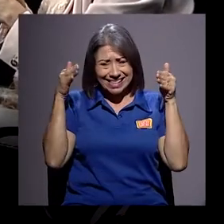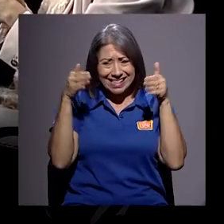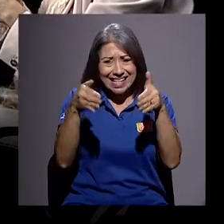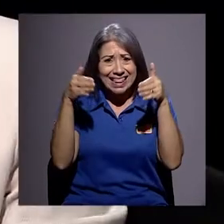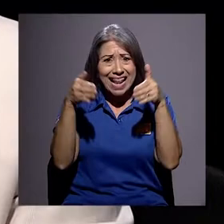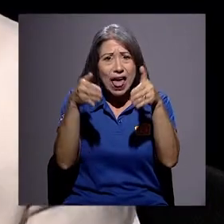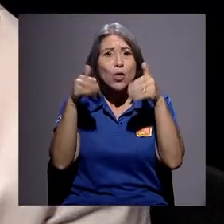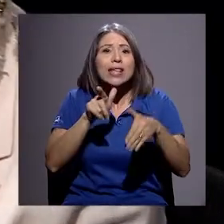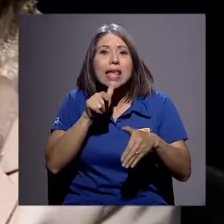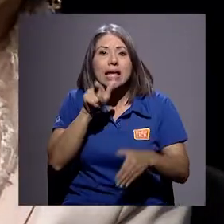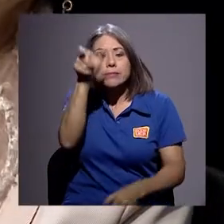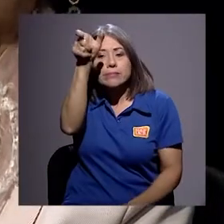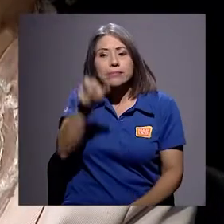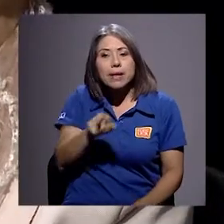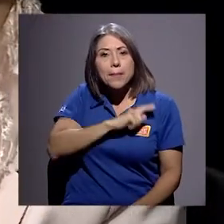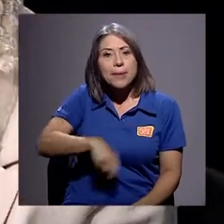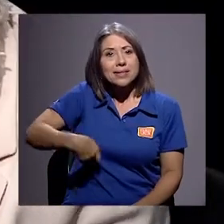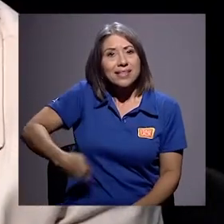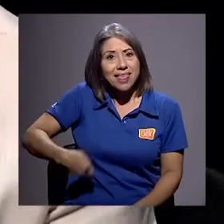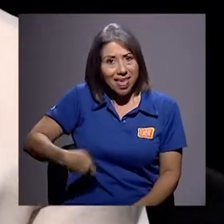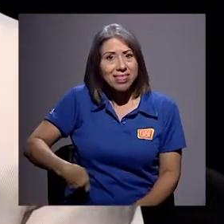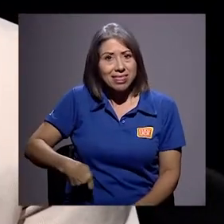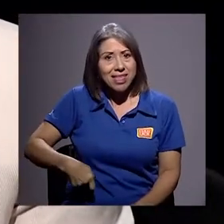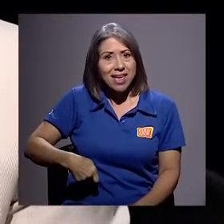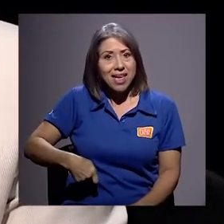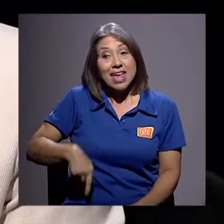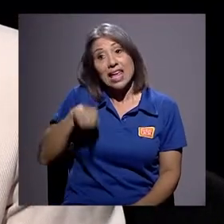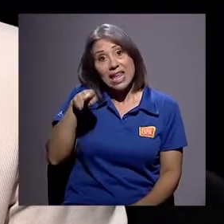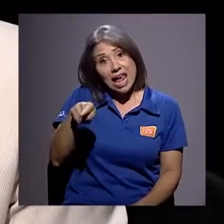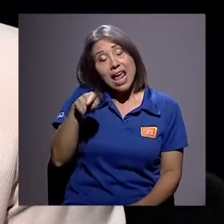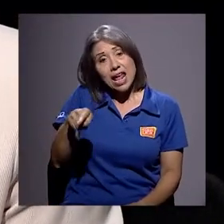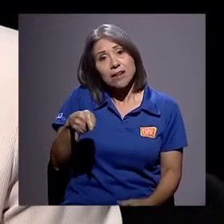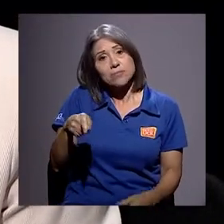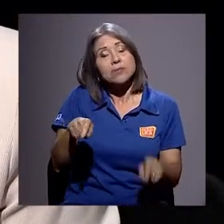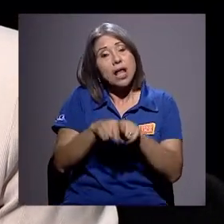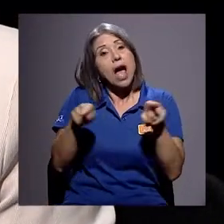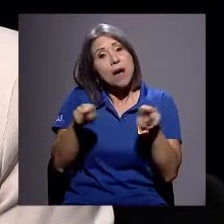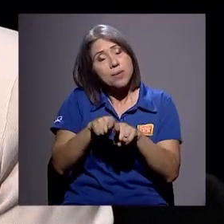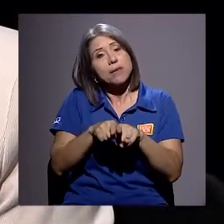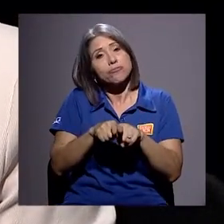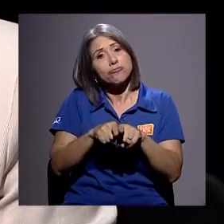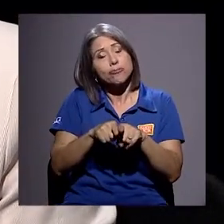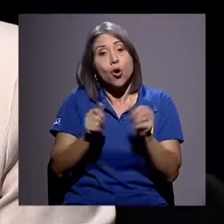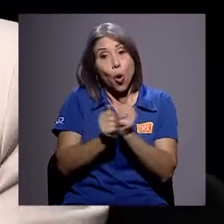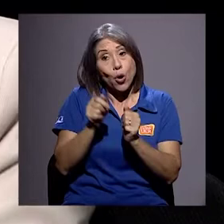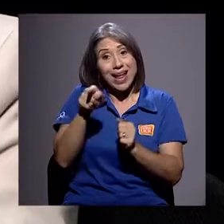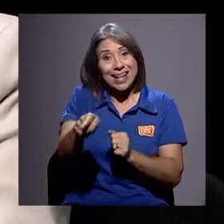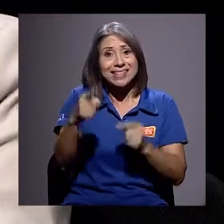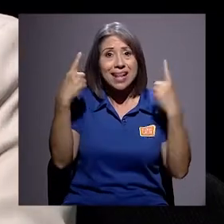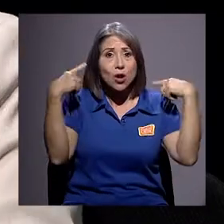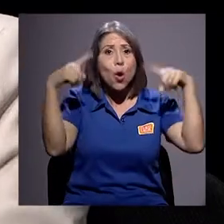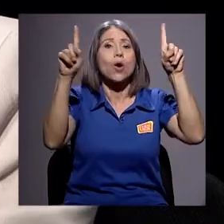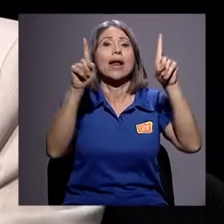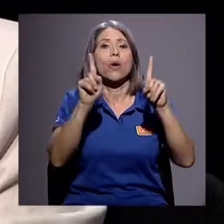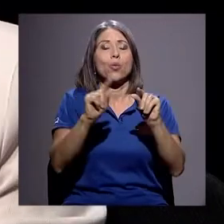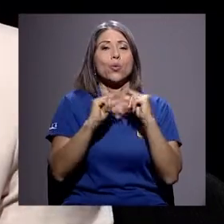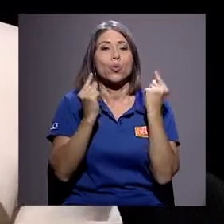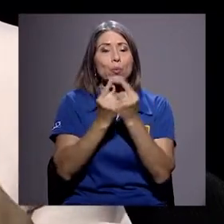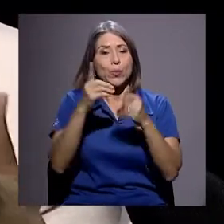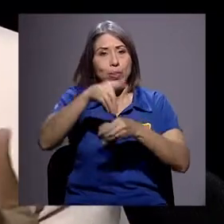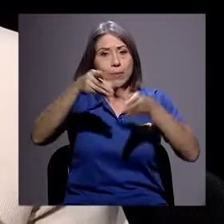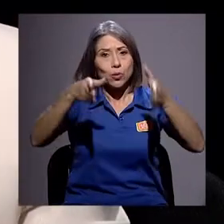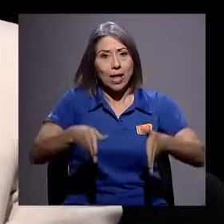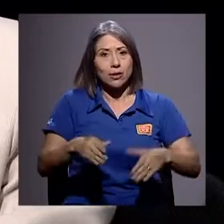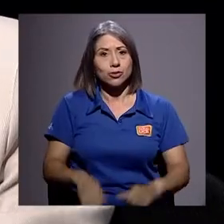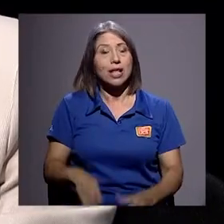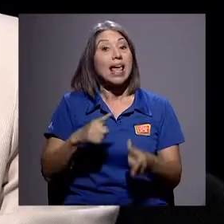república que se lleva por arrastre determinada cantidad de diputados entonces vemos cosas como que no sólo